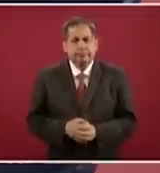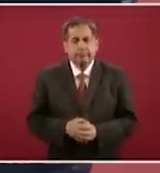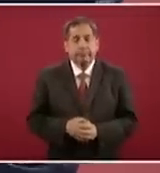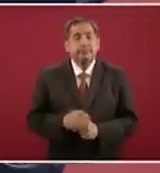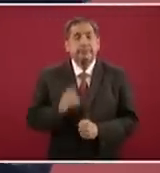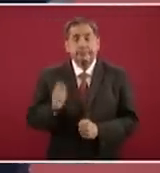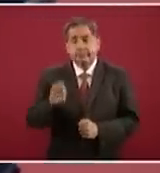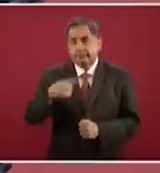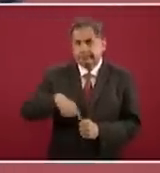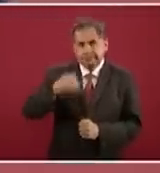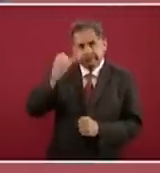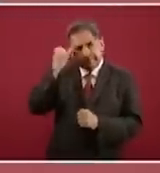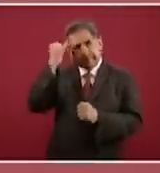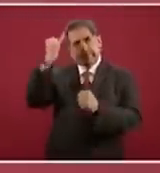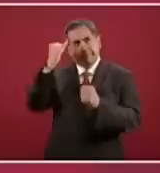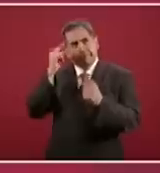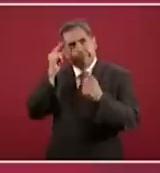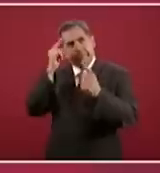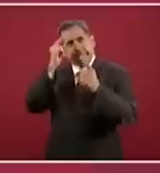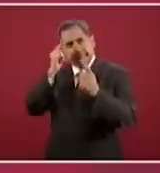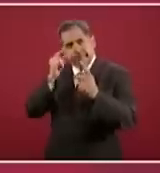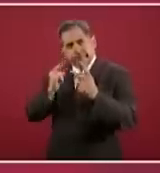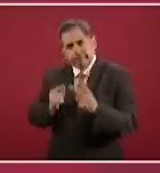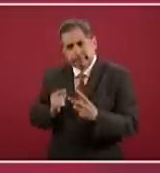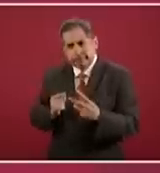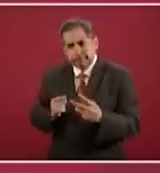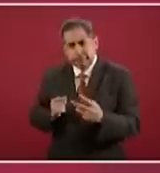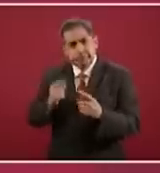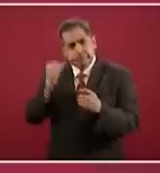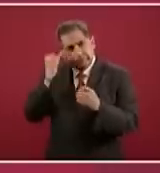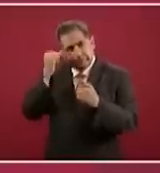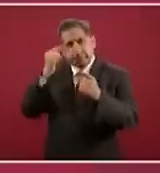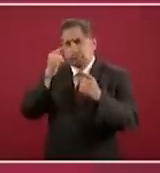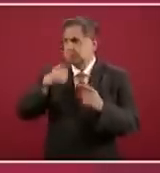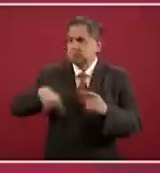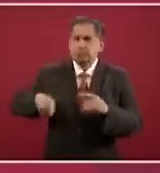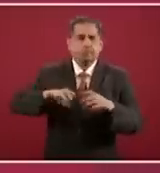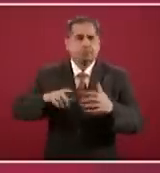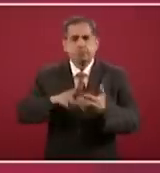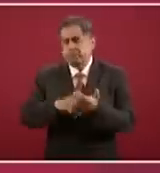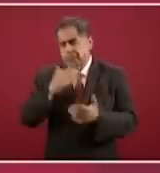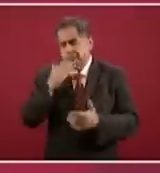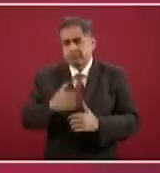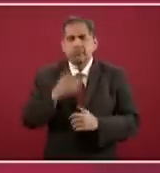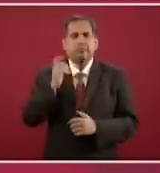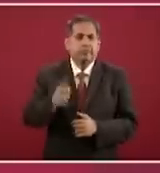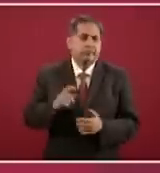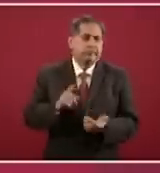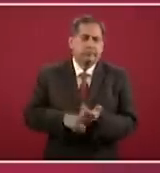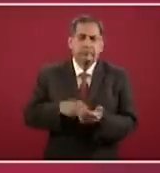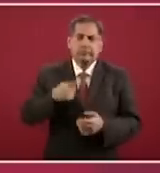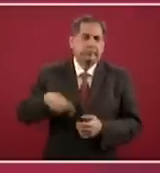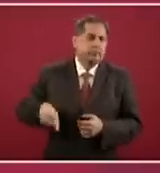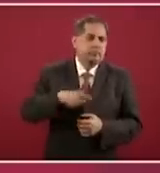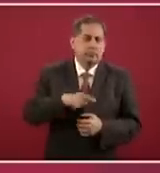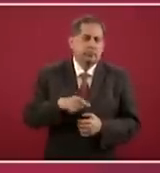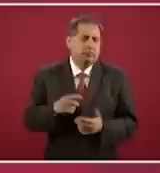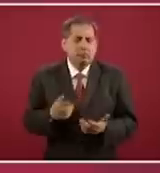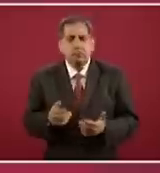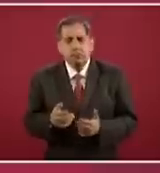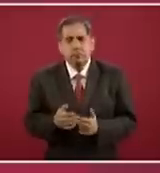porque tenemos ideales y tenemos principios, que es lo que más